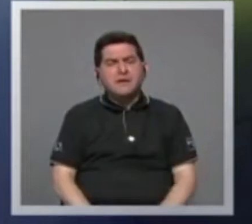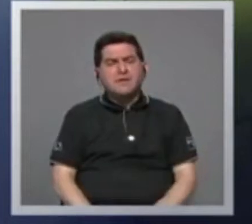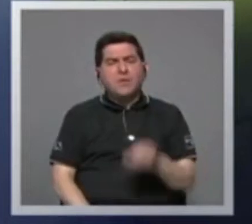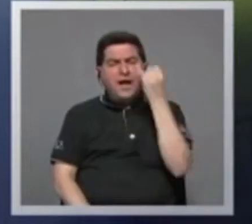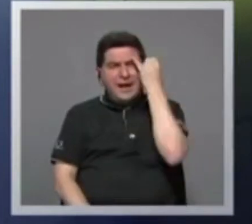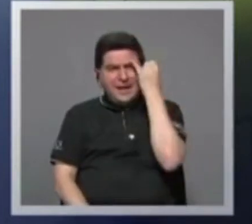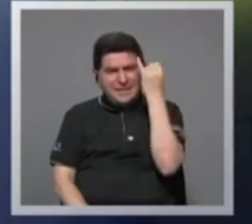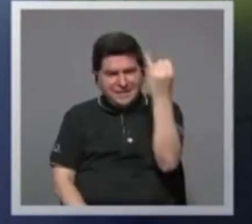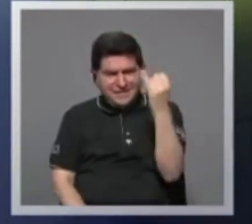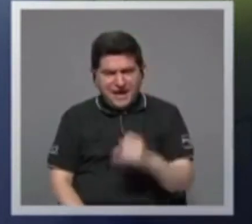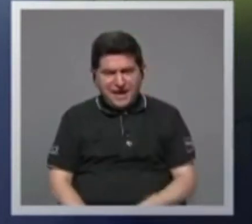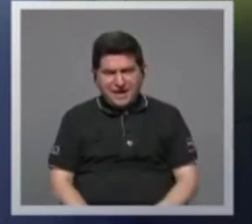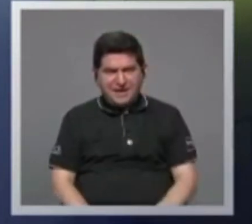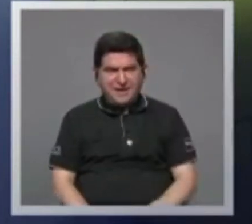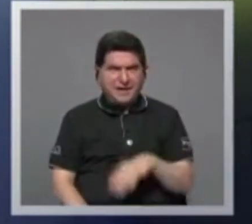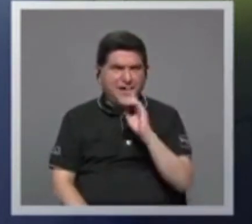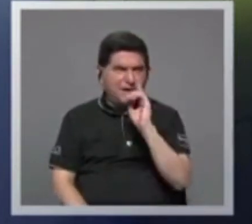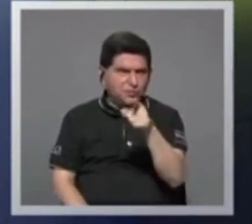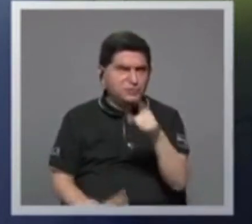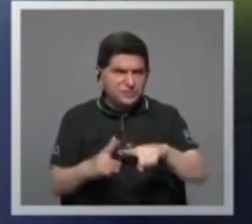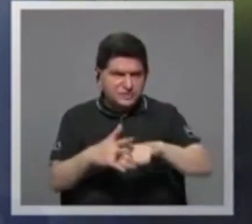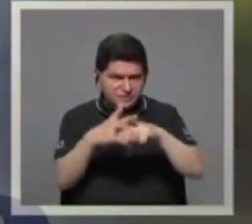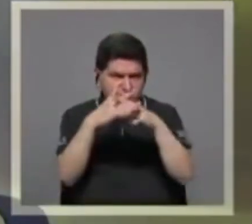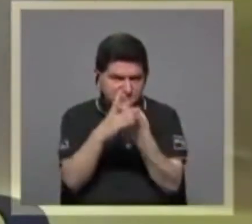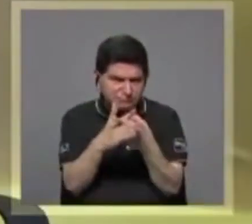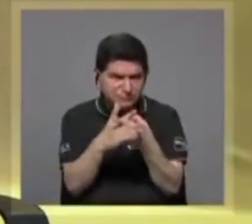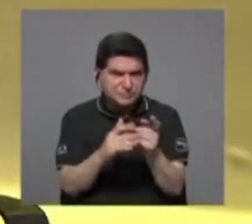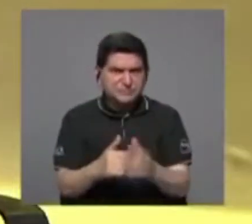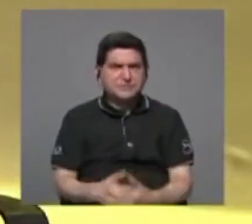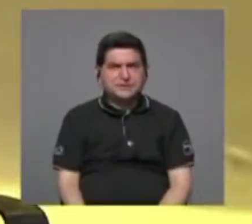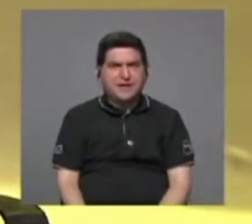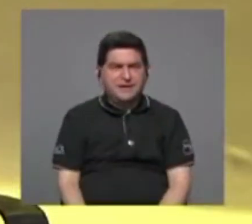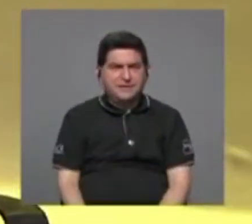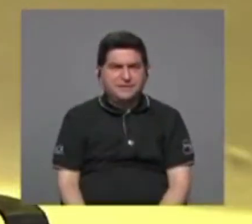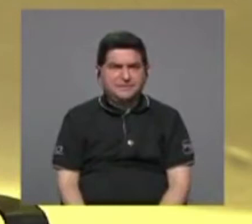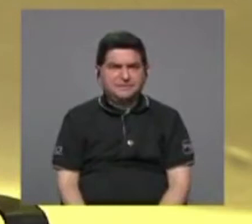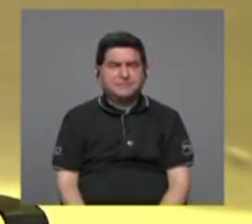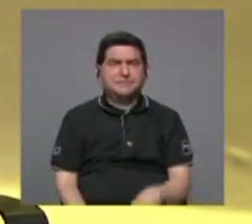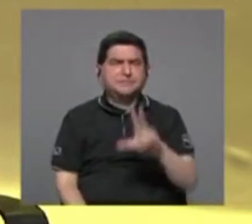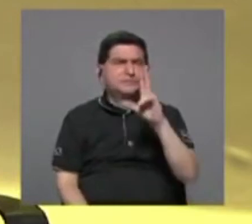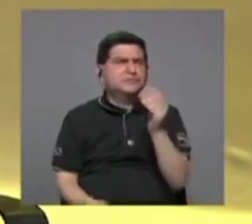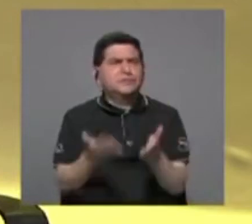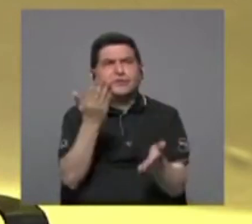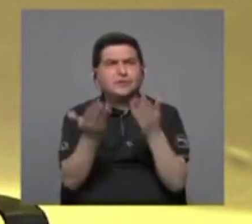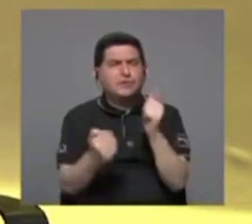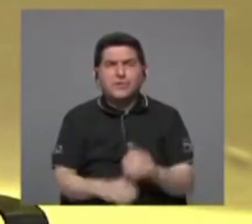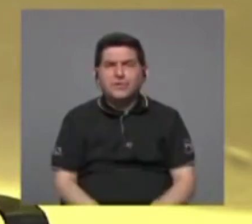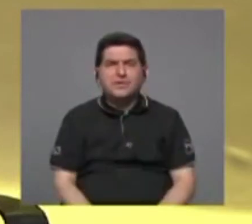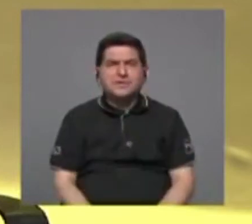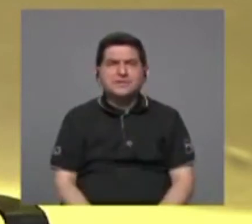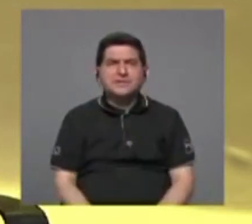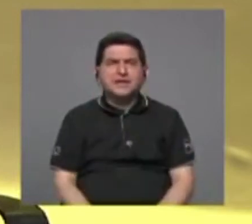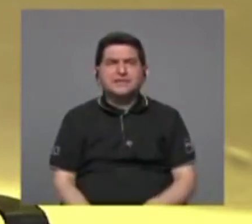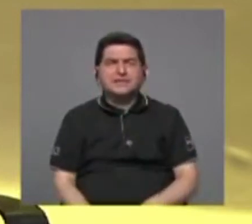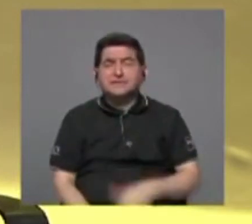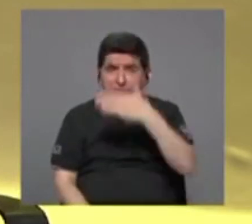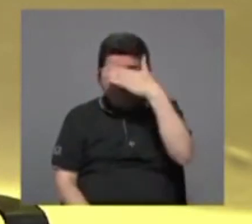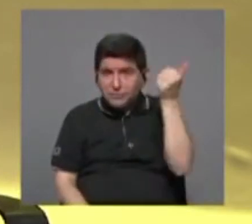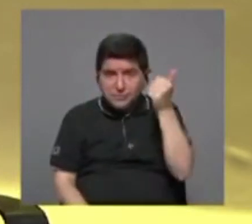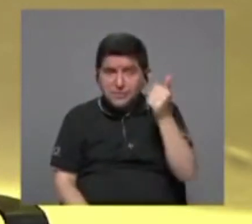línea, ustedes cuando empezaron, no está lejos de hace 30 años,